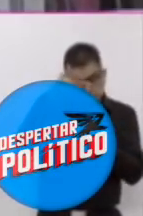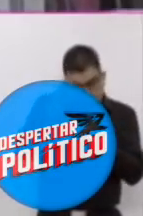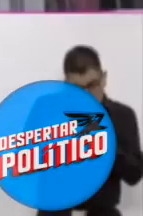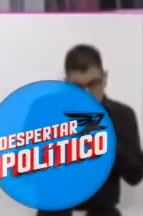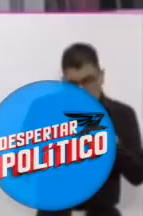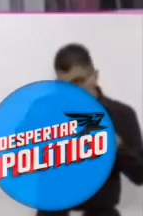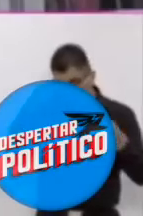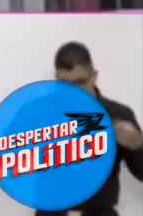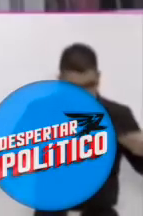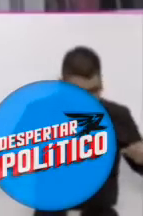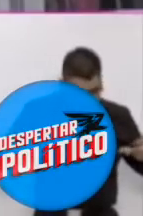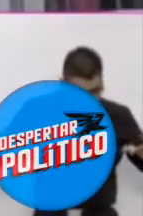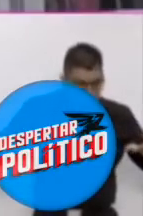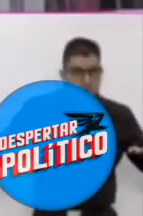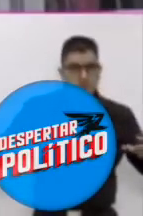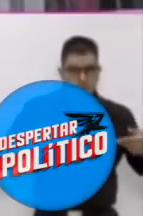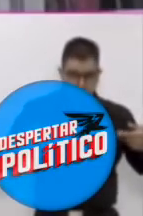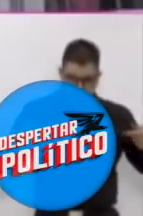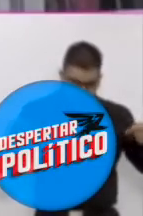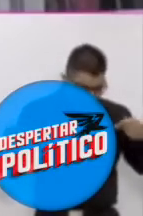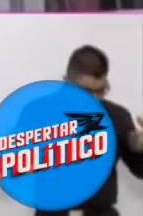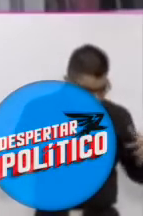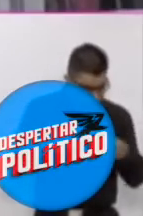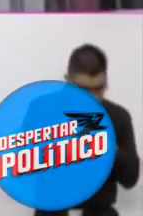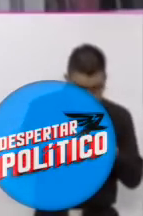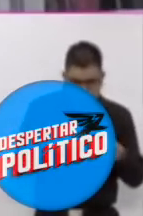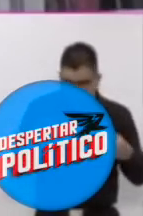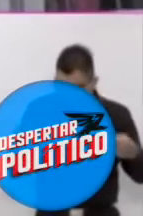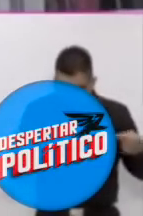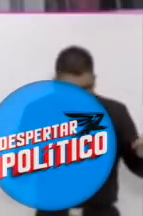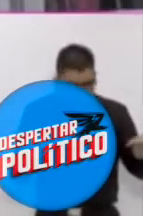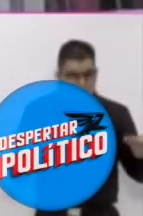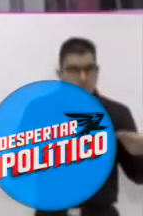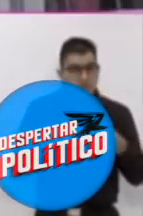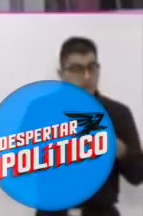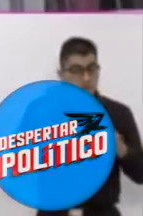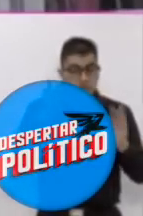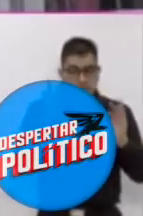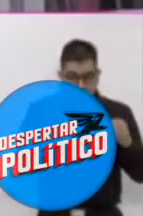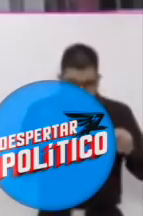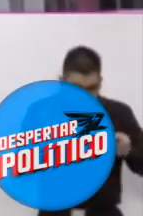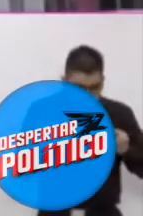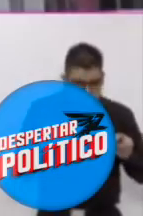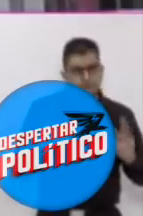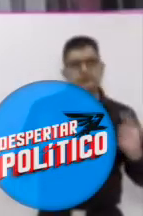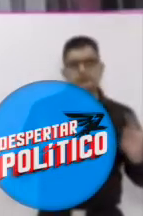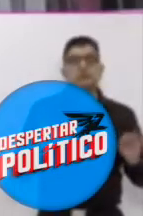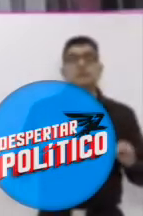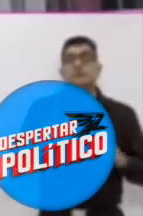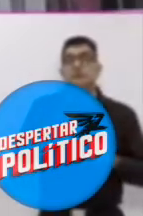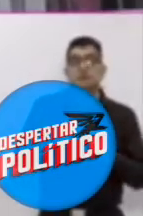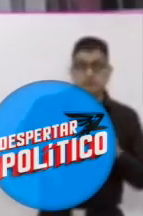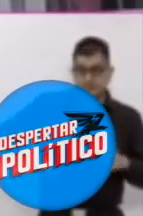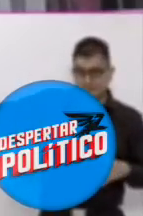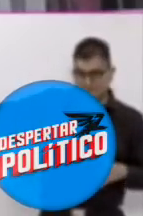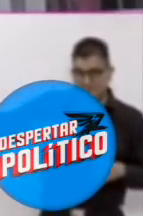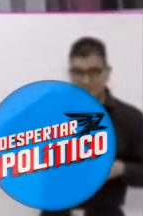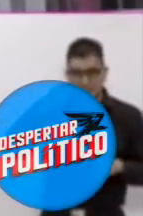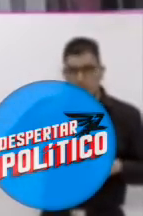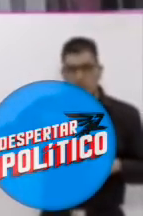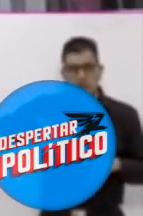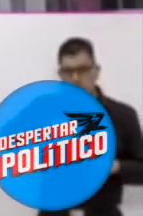cruces que después se lograron hacer en los tiempos que tuvo en el último requerimiento que